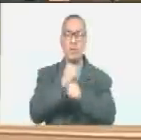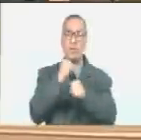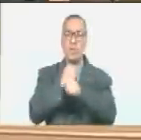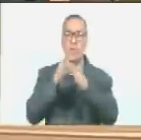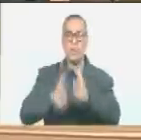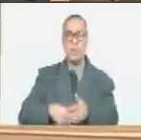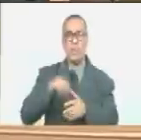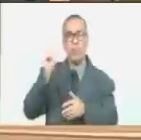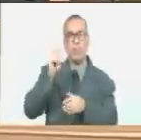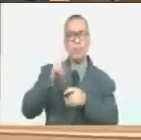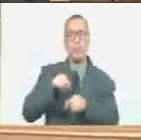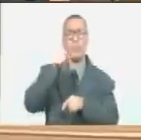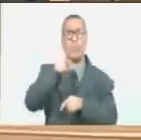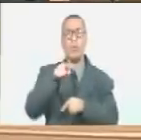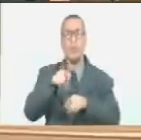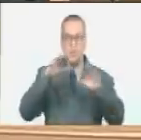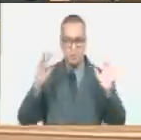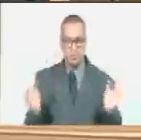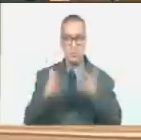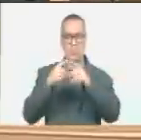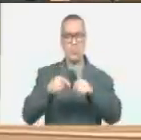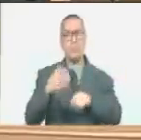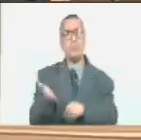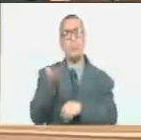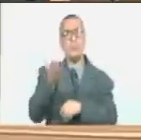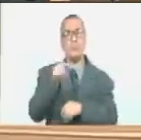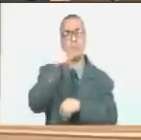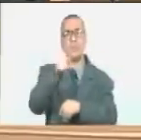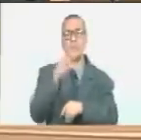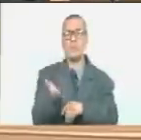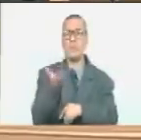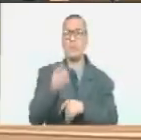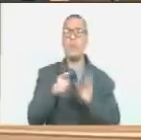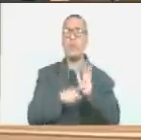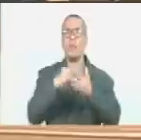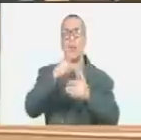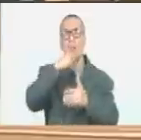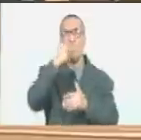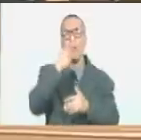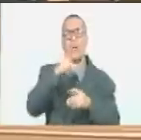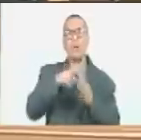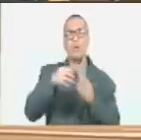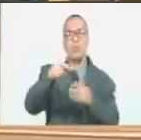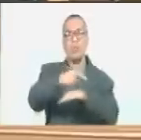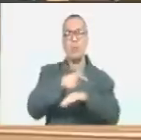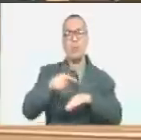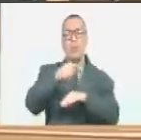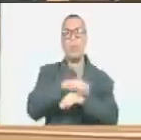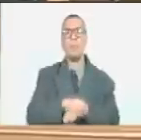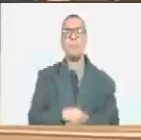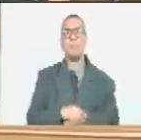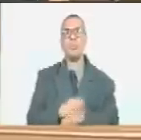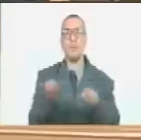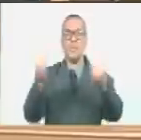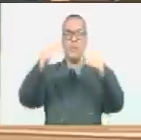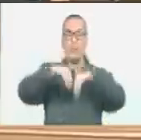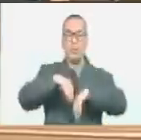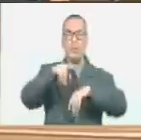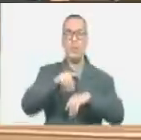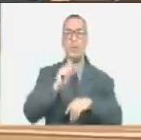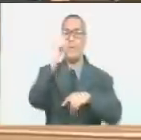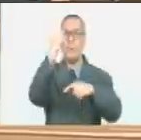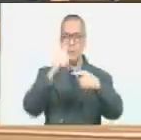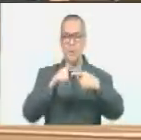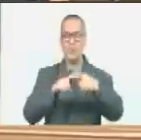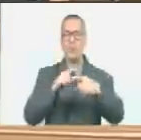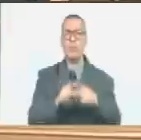del país es el promotor fundamental de esta importante política de Estado. Acuerda,